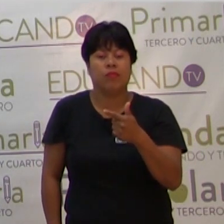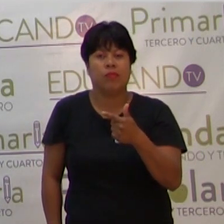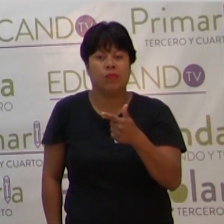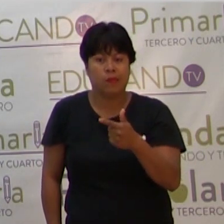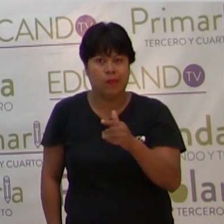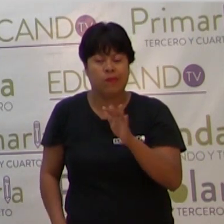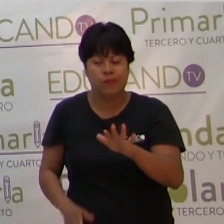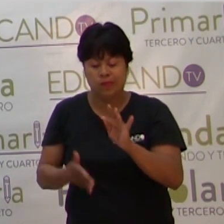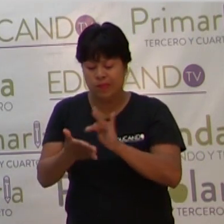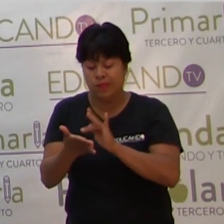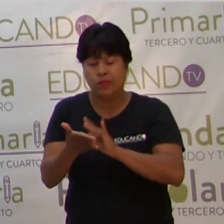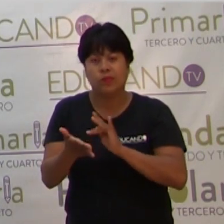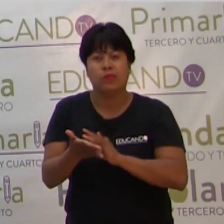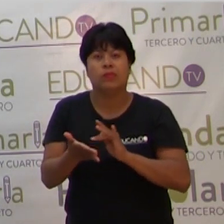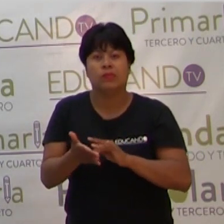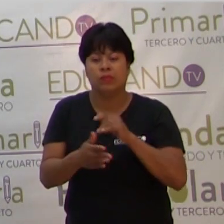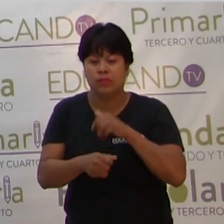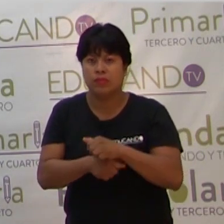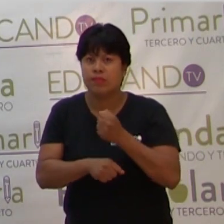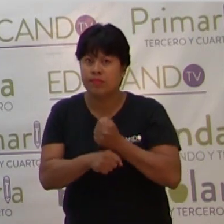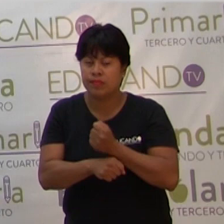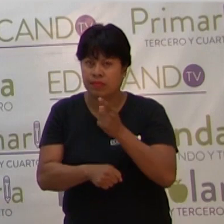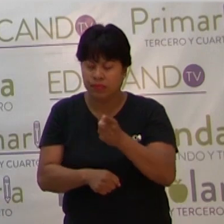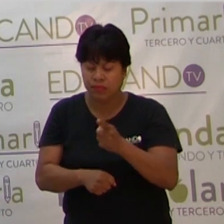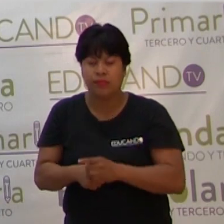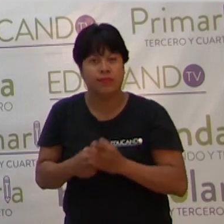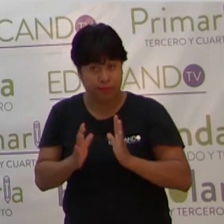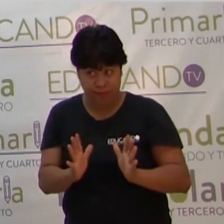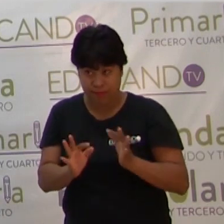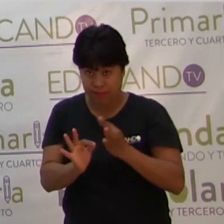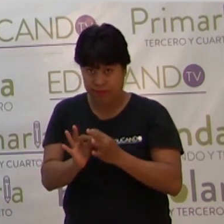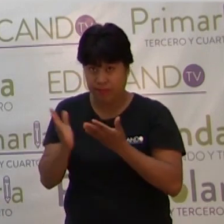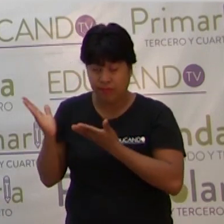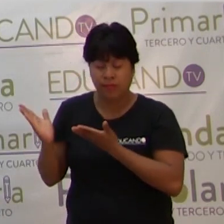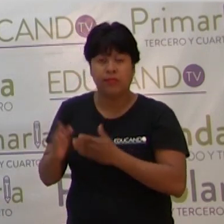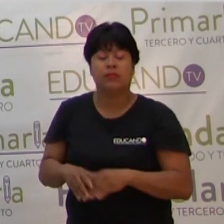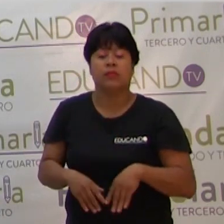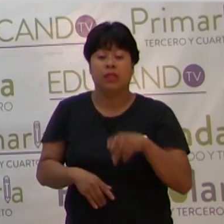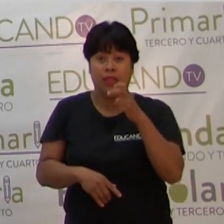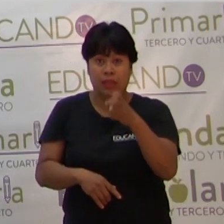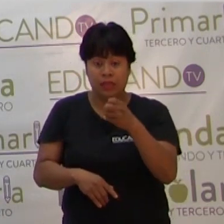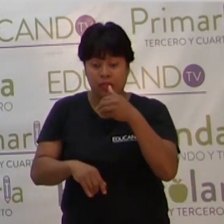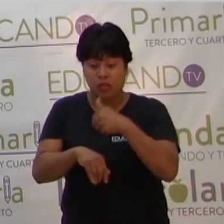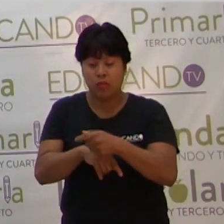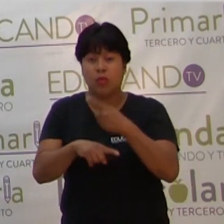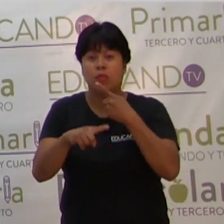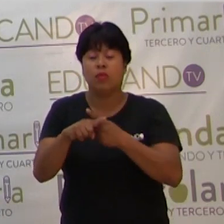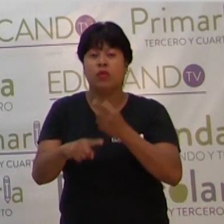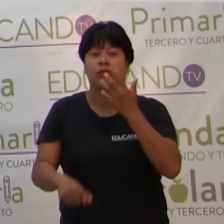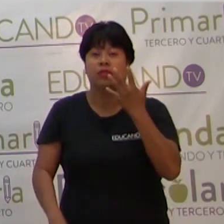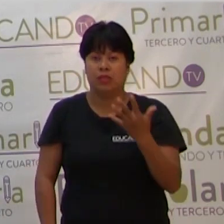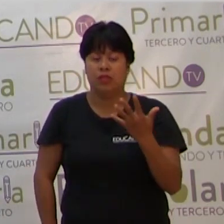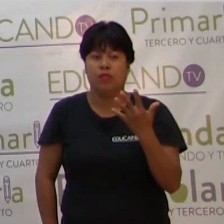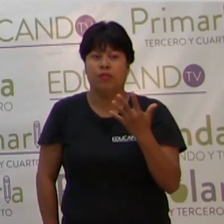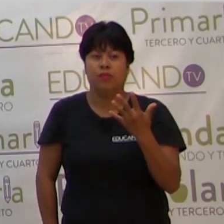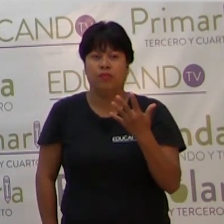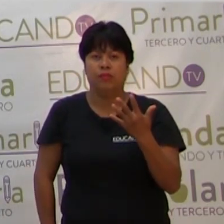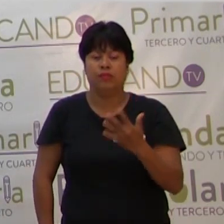Digita o teclea en tu calculadora la talla de tu zapato. Ahí está. Ya está ese número. Multiplica ese número por 5. Por